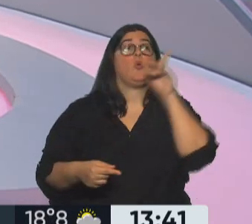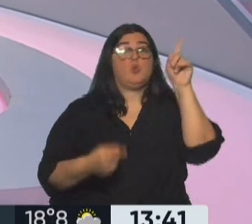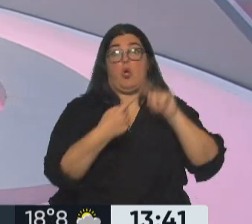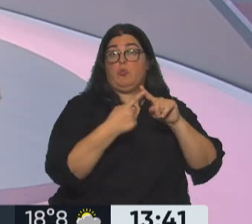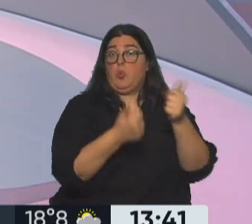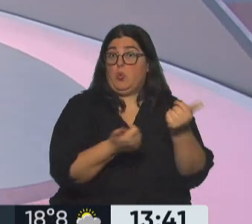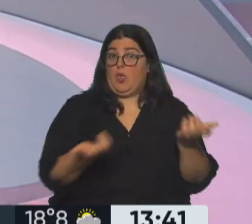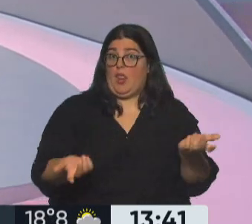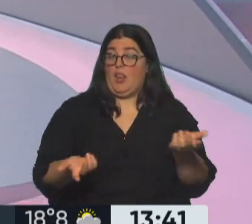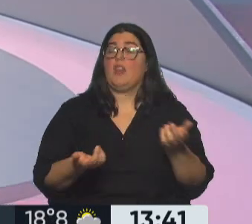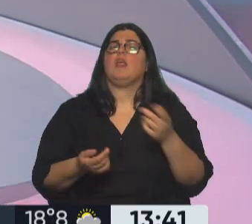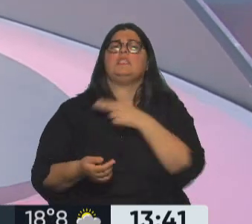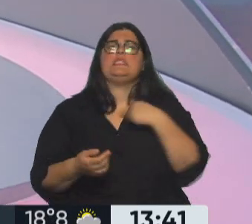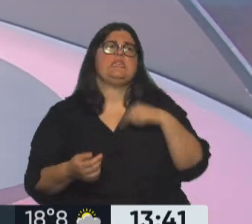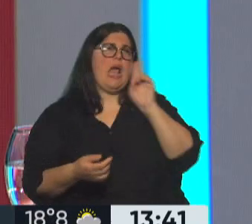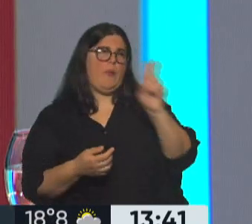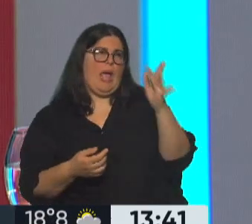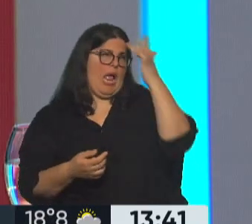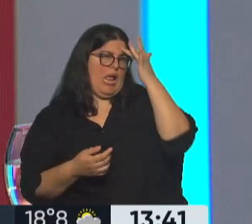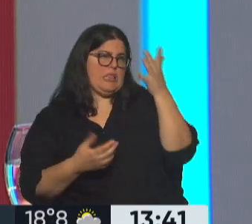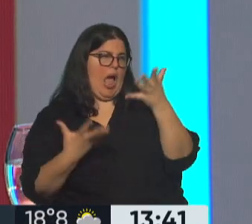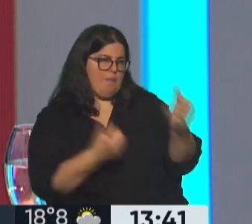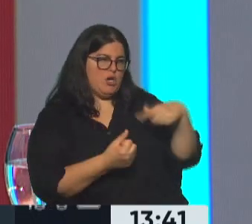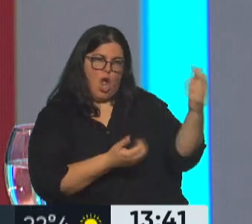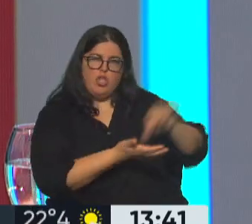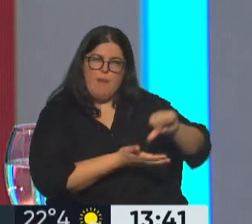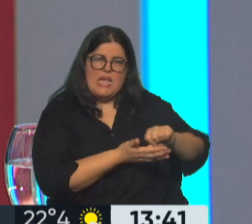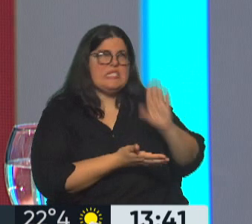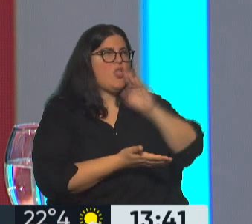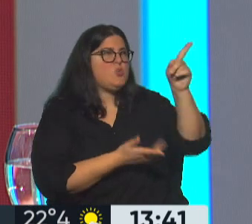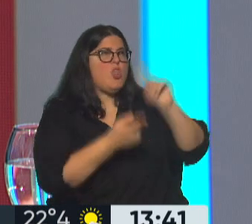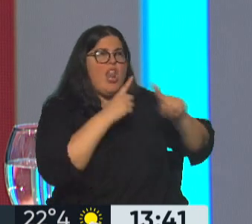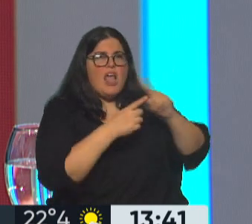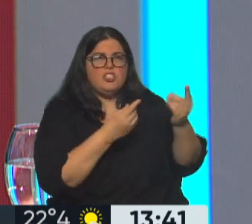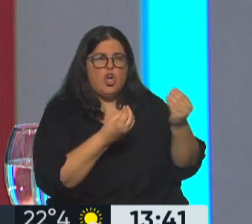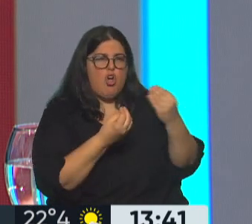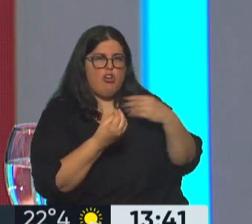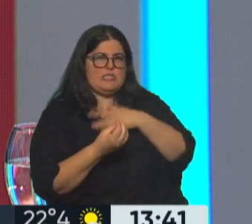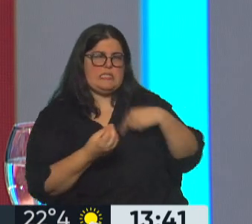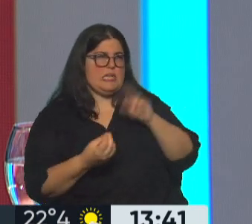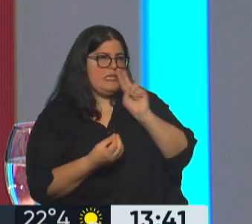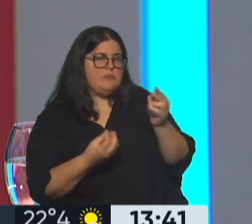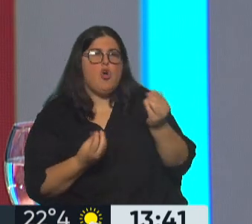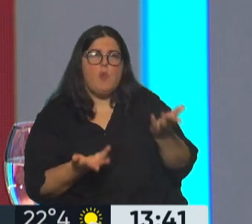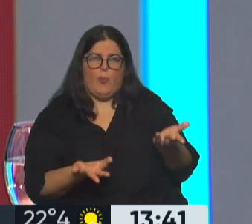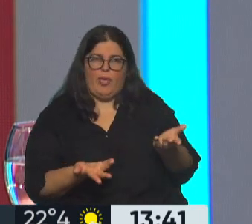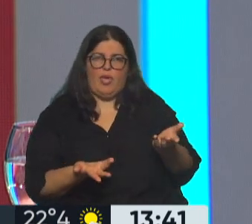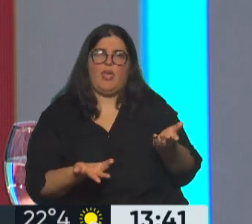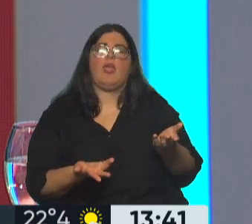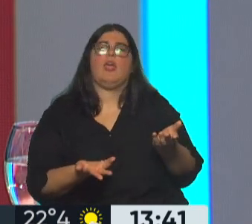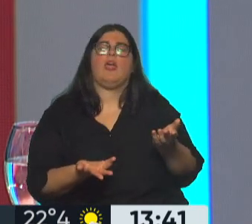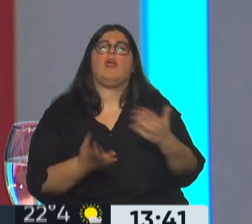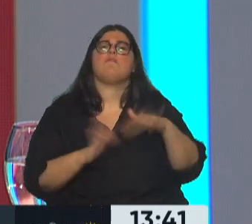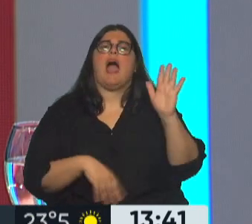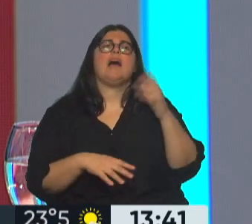¿Cómo percibe China eso? ¿Cómo percibe la relación con Estados Unidos, pero sobre todo la autonomía que